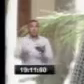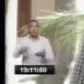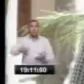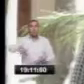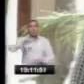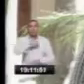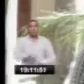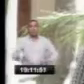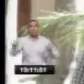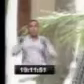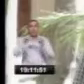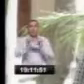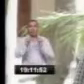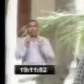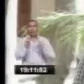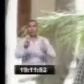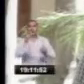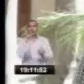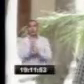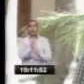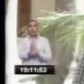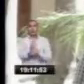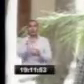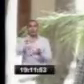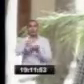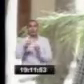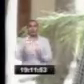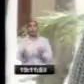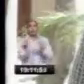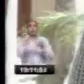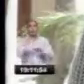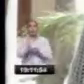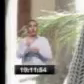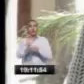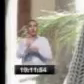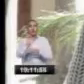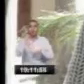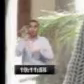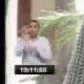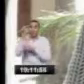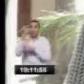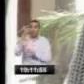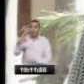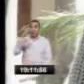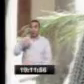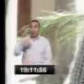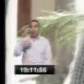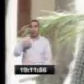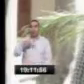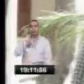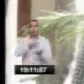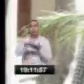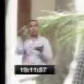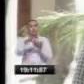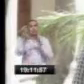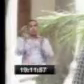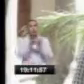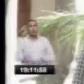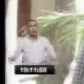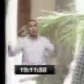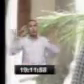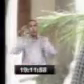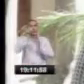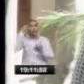las oportunidades de empleo de los jóvenes ecuatorianos. Ecuador es un socio muy importante para la